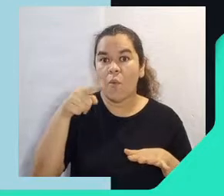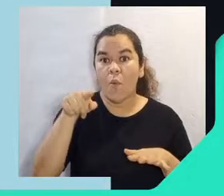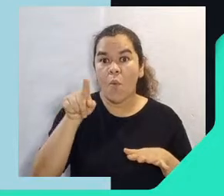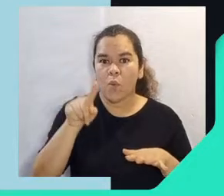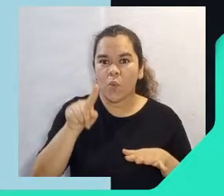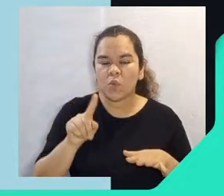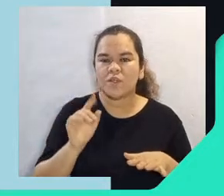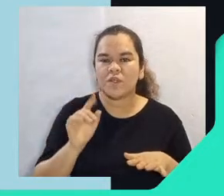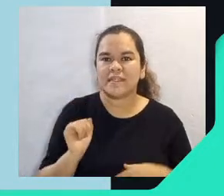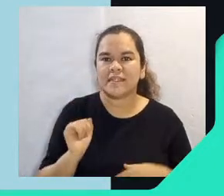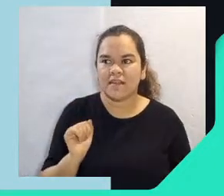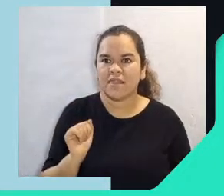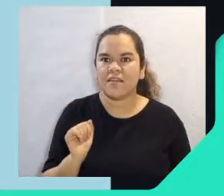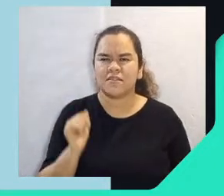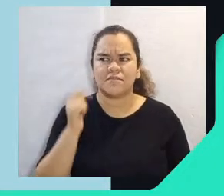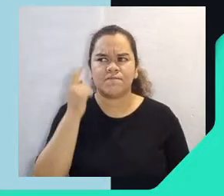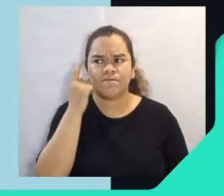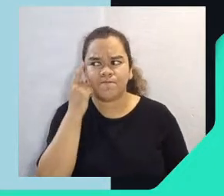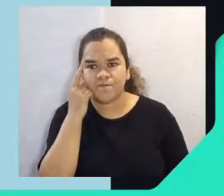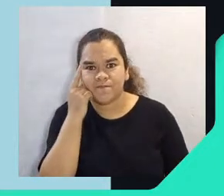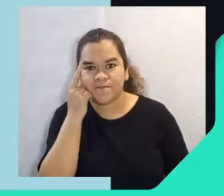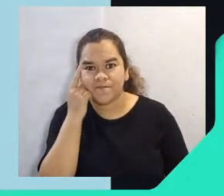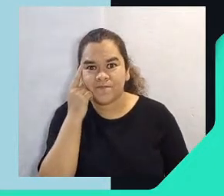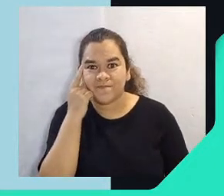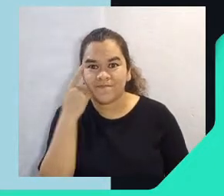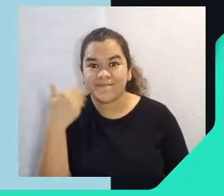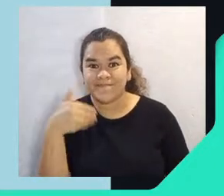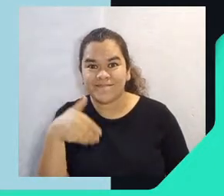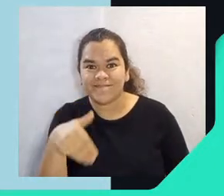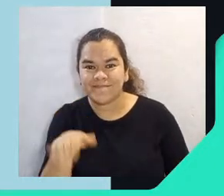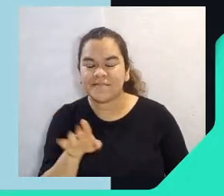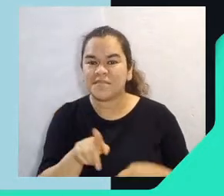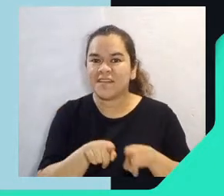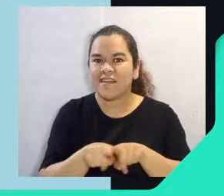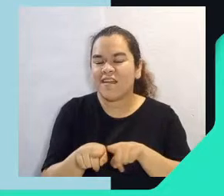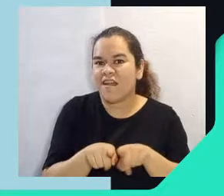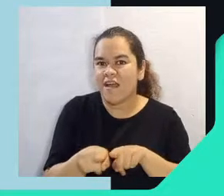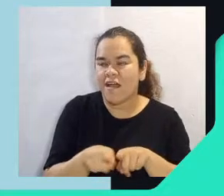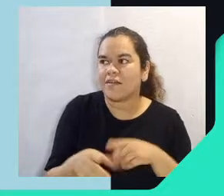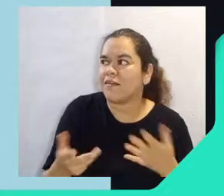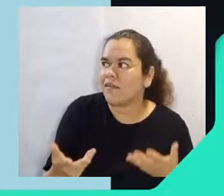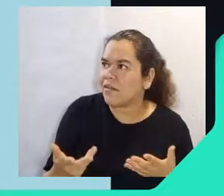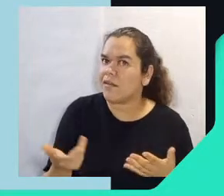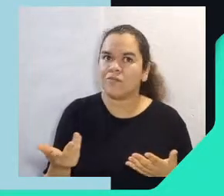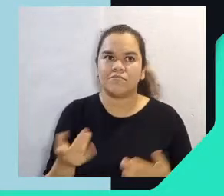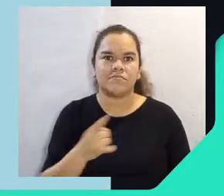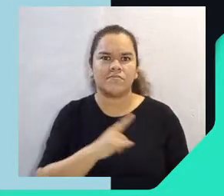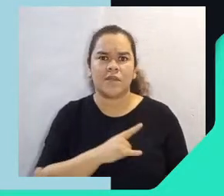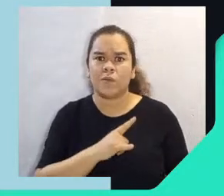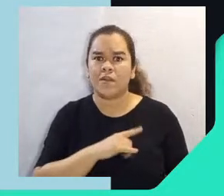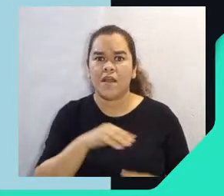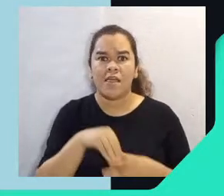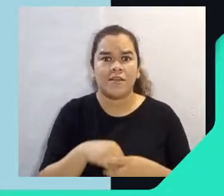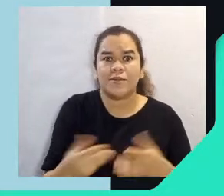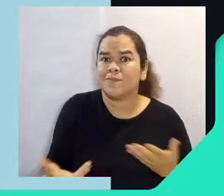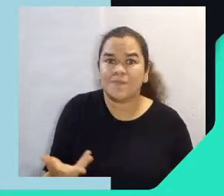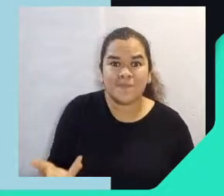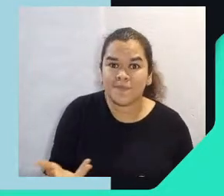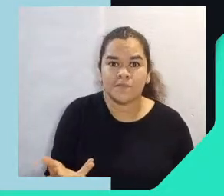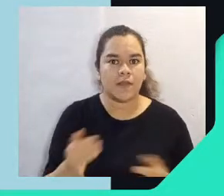viendo qué carreras o qué podemos hacer dentro de la universidad respecto a las